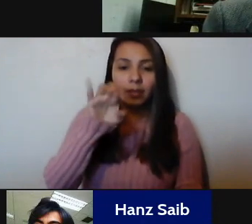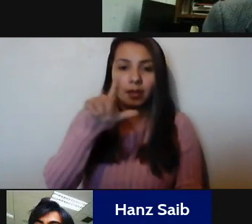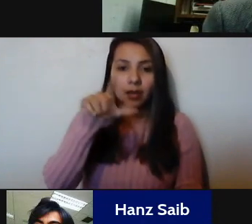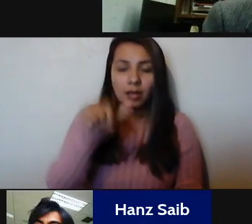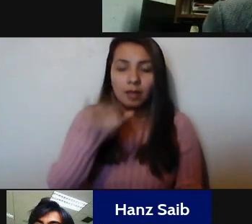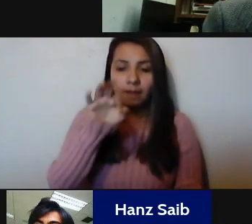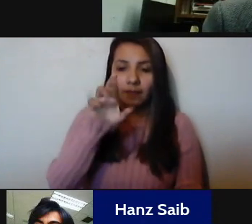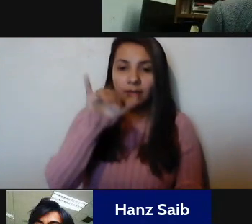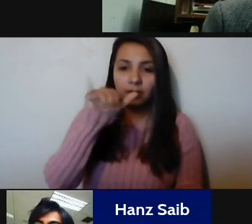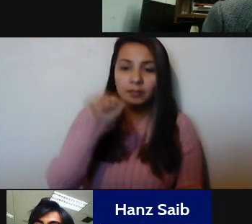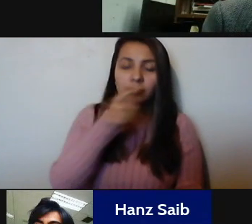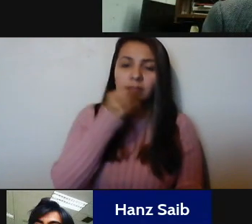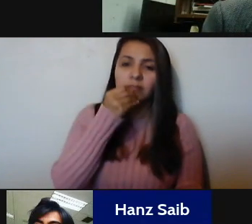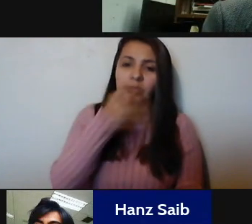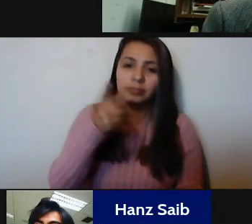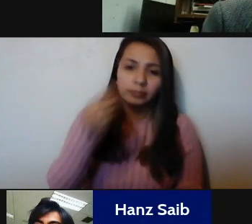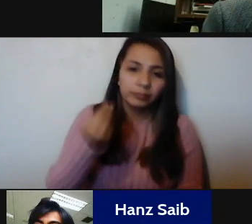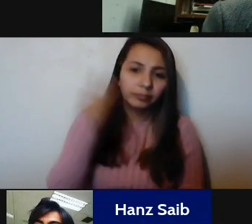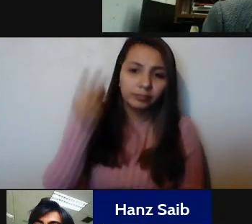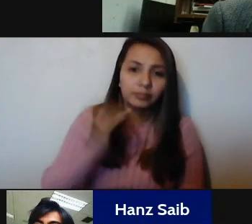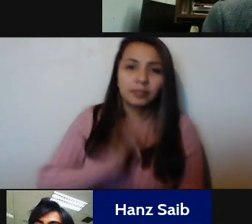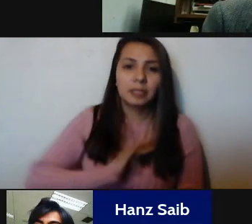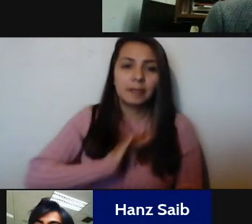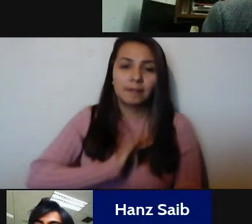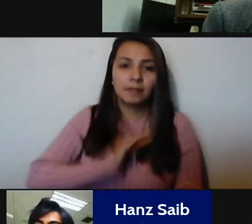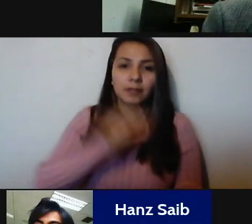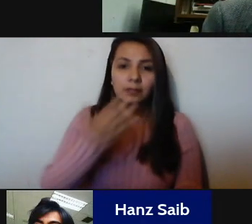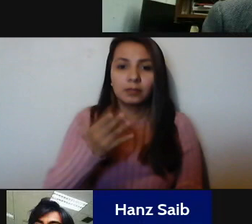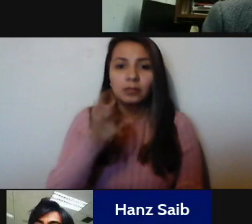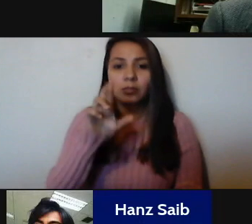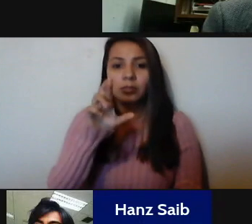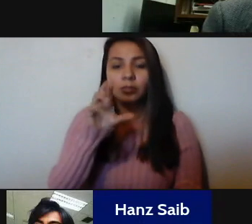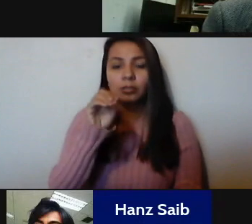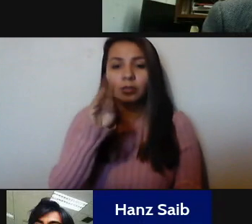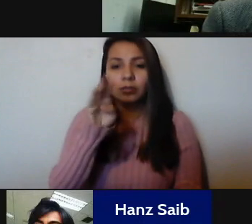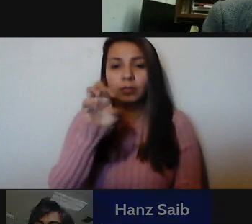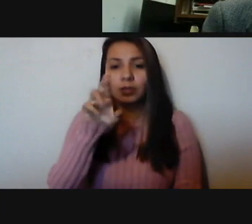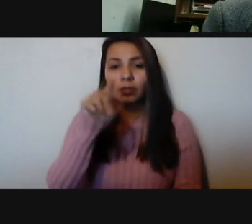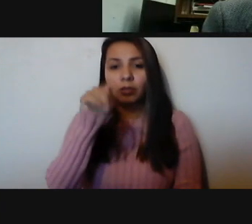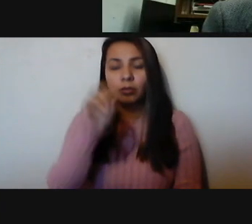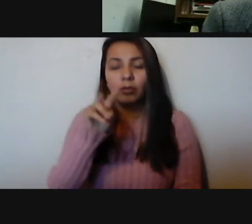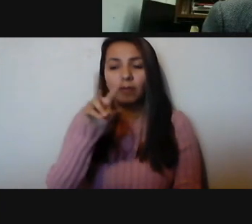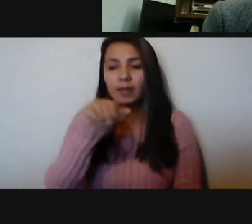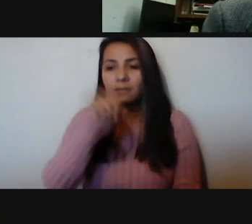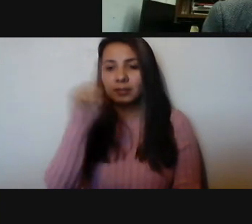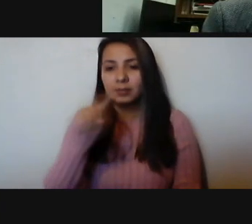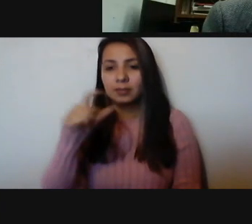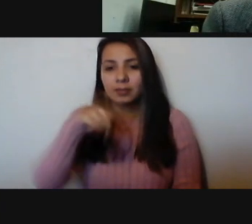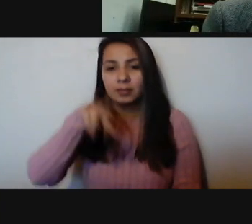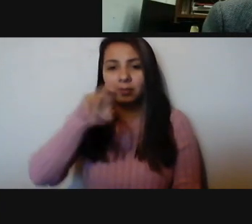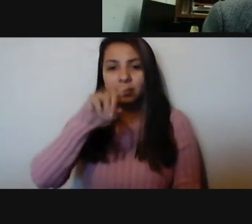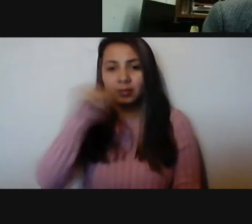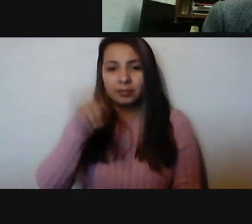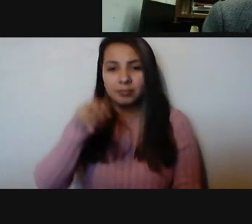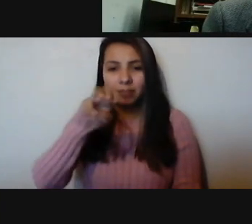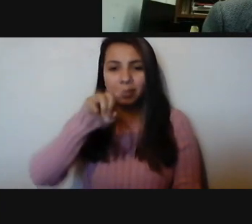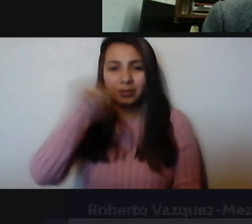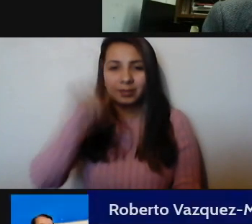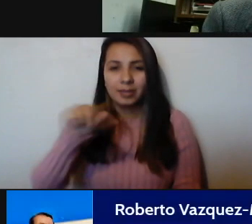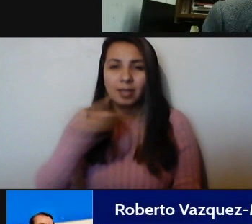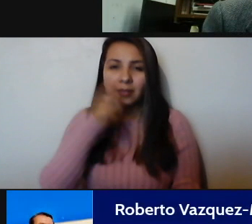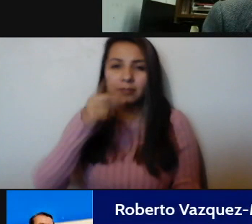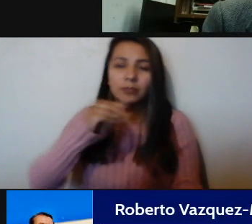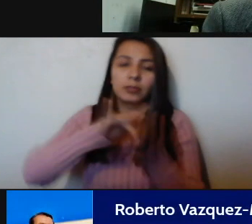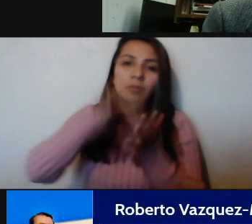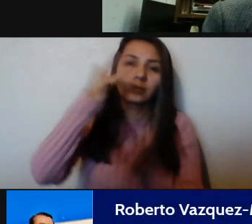Bien, muchas gracias. Gabriela Frías Villegas dice, excelente plática, felicidades. Roberto